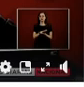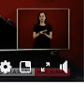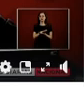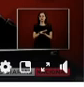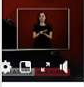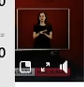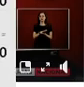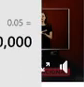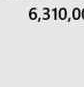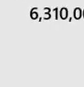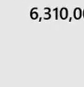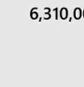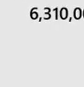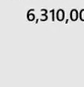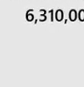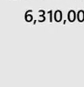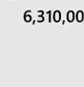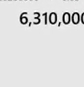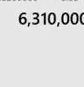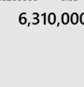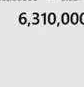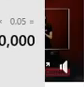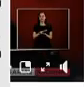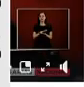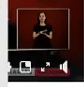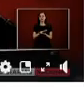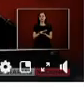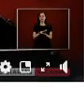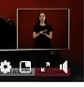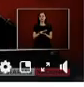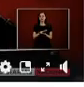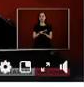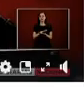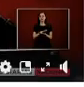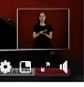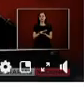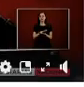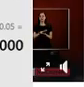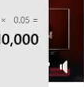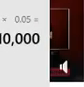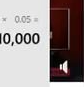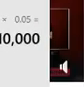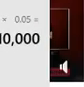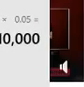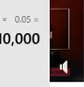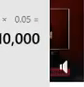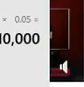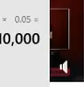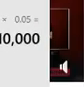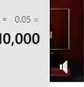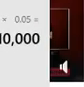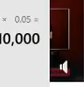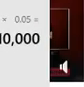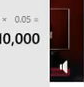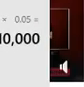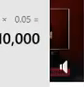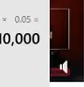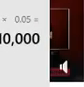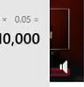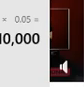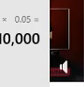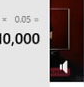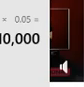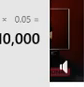con estos cálculos que se ven aquí ustedes hagan un cálculo mínimo con las personas mínimas con los contagios